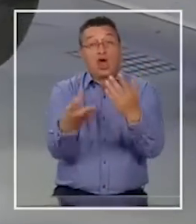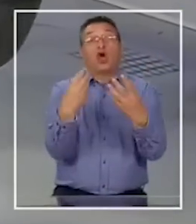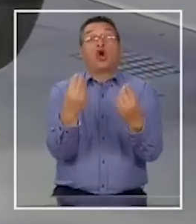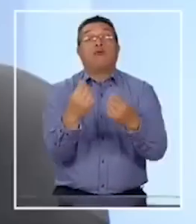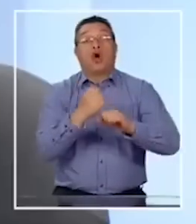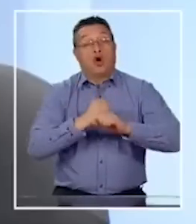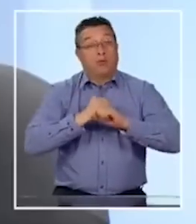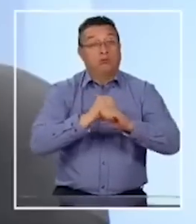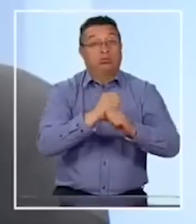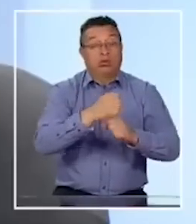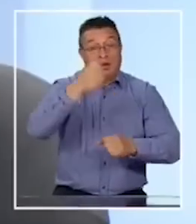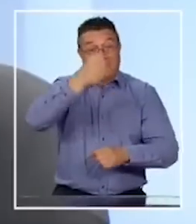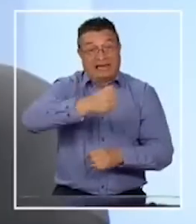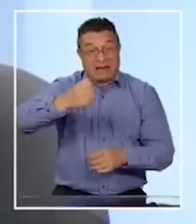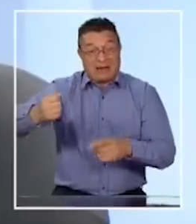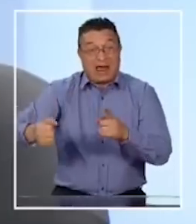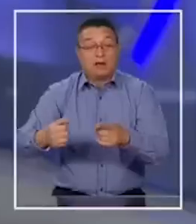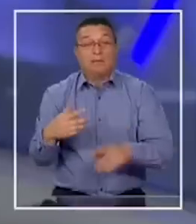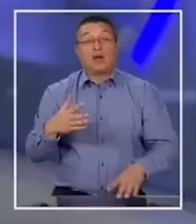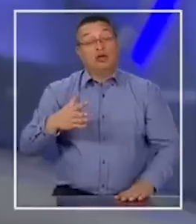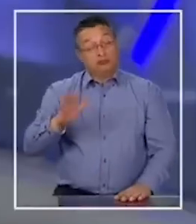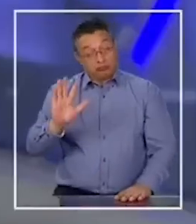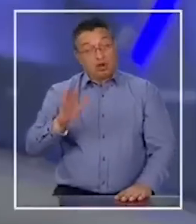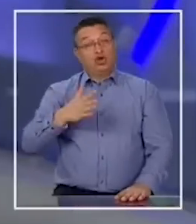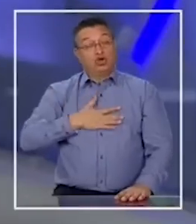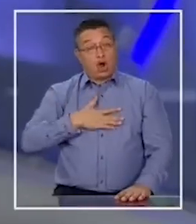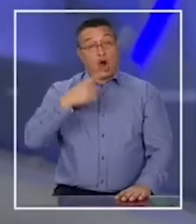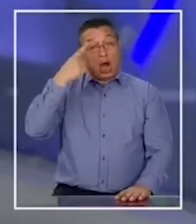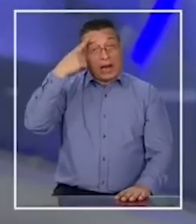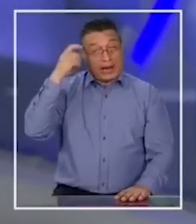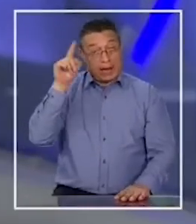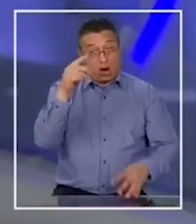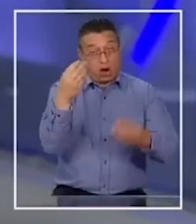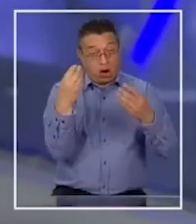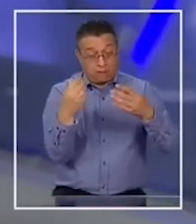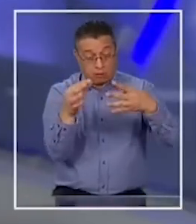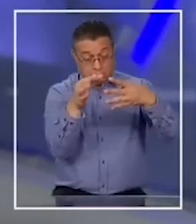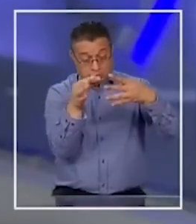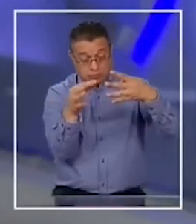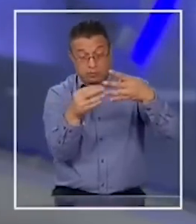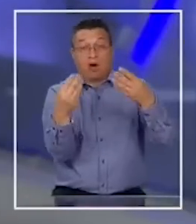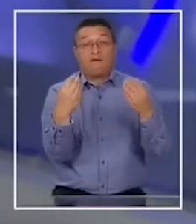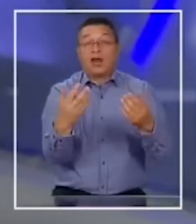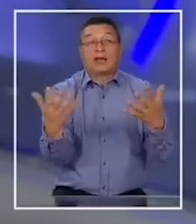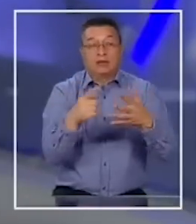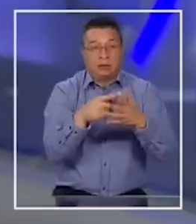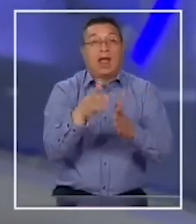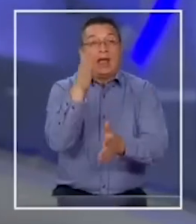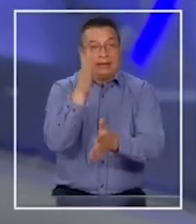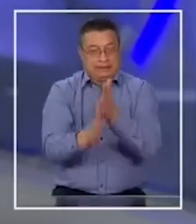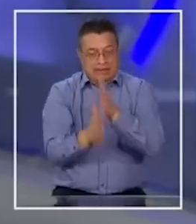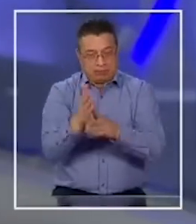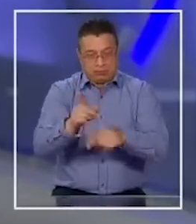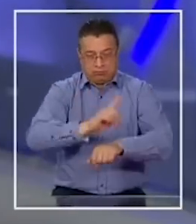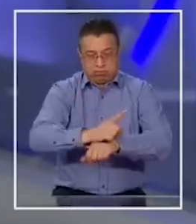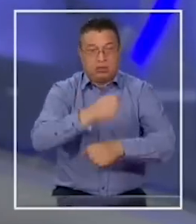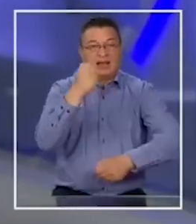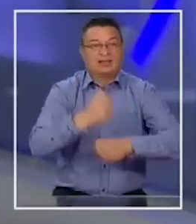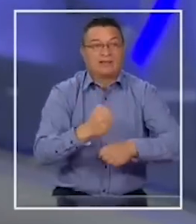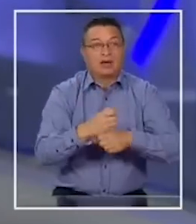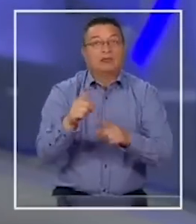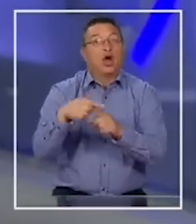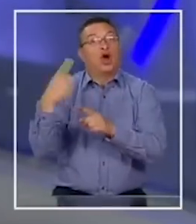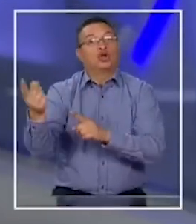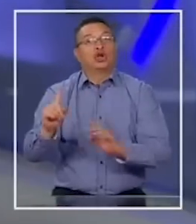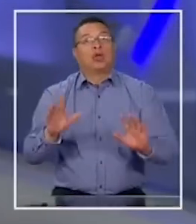a los criminales creo que lo que se puede rescatar de las decisiones del presidente bukele son rapidez en la acción cosa que